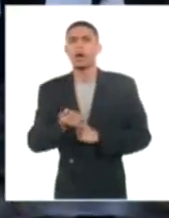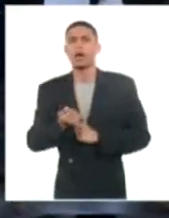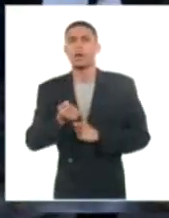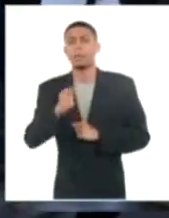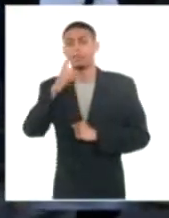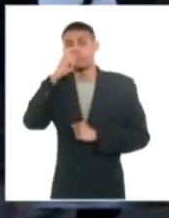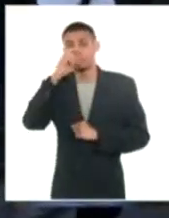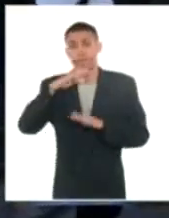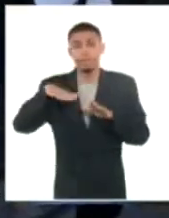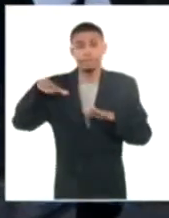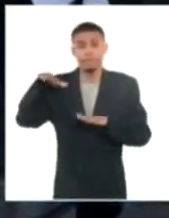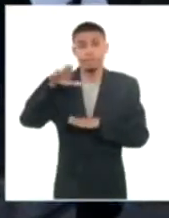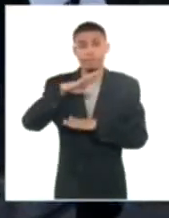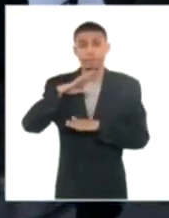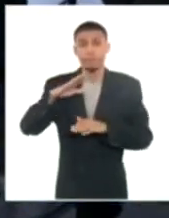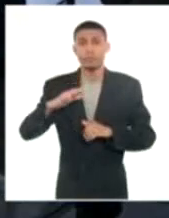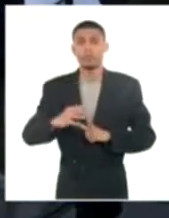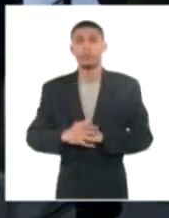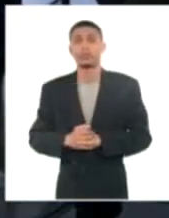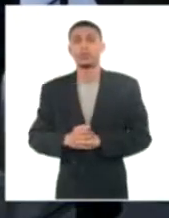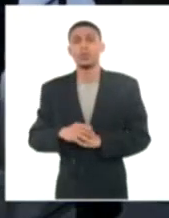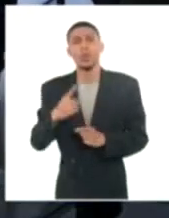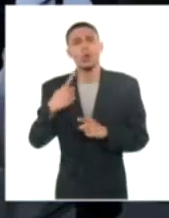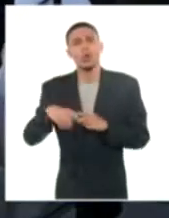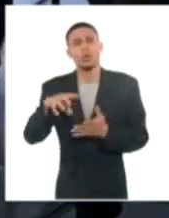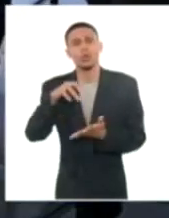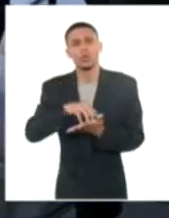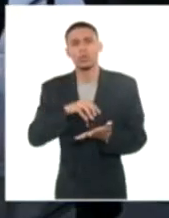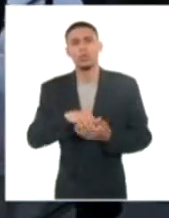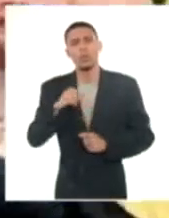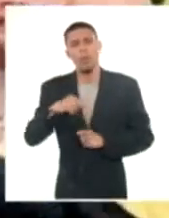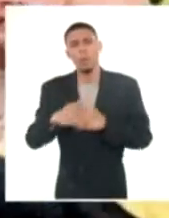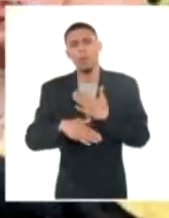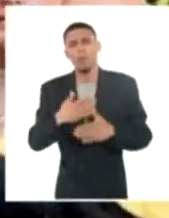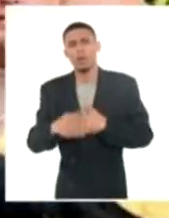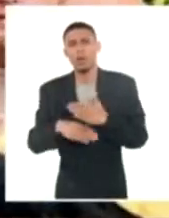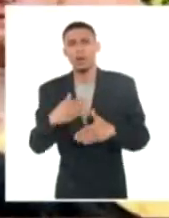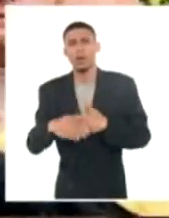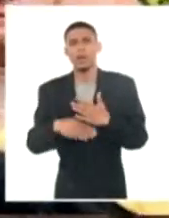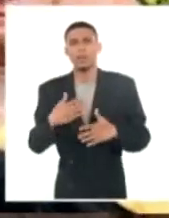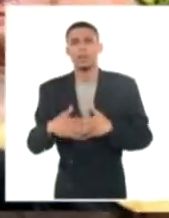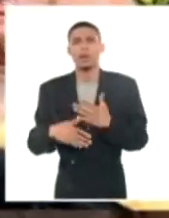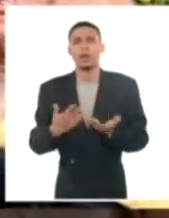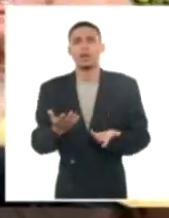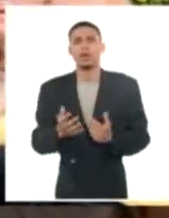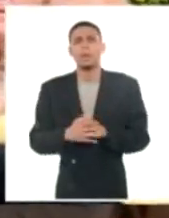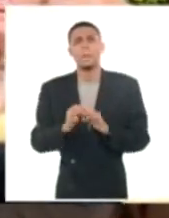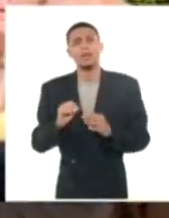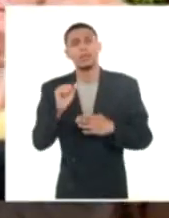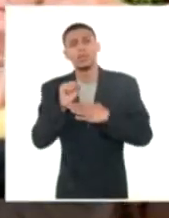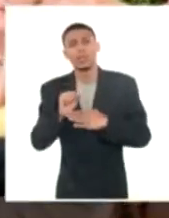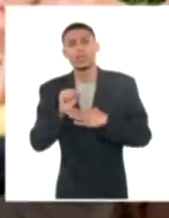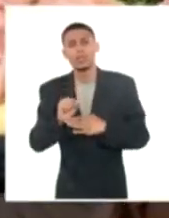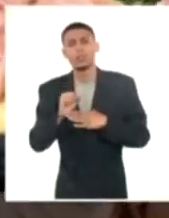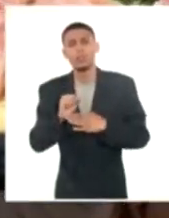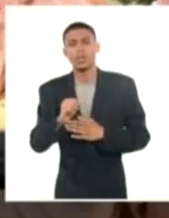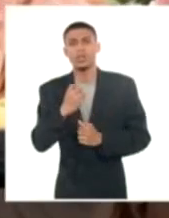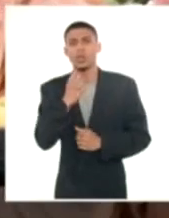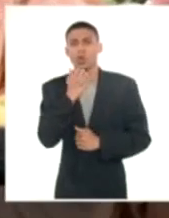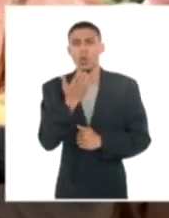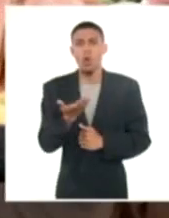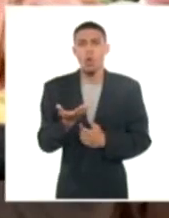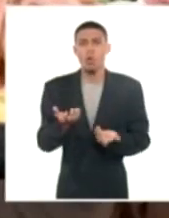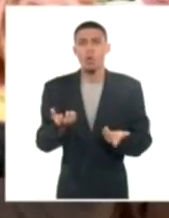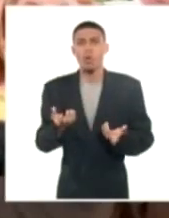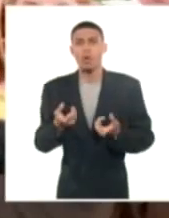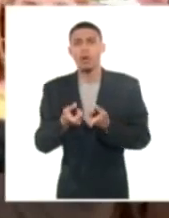y donde, al igual que en otros lugares de la ciudad, existen hoy problemas vinculados fundamentalmente a los servicios y la infraestructura y que